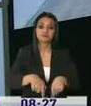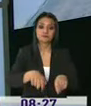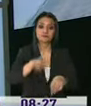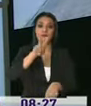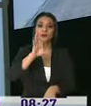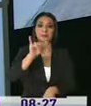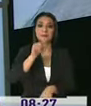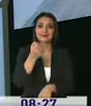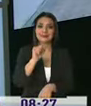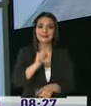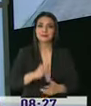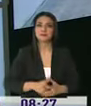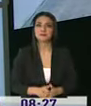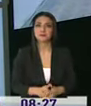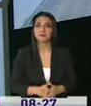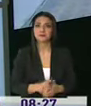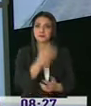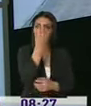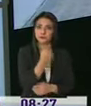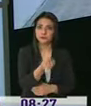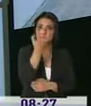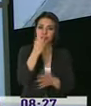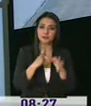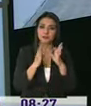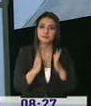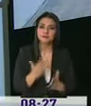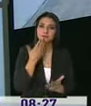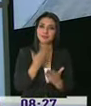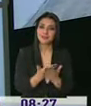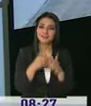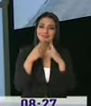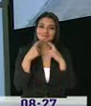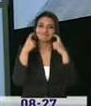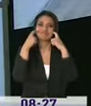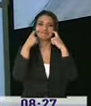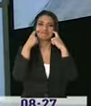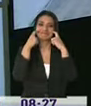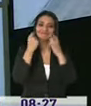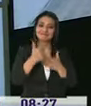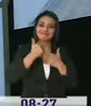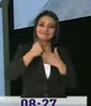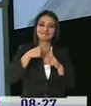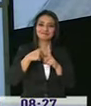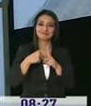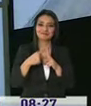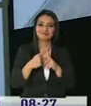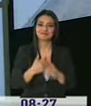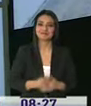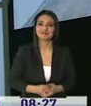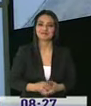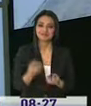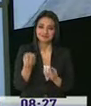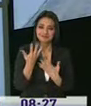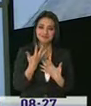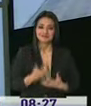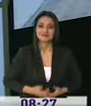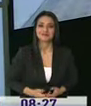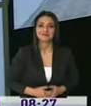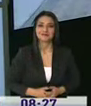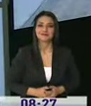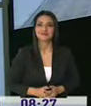Berlanga. Mi querida Ali, buen día para ti, gracias por la sonrisa que nos pone mucha buena energía. Adelante con tu información.